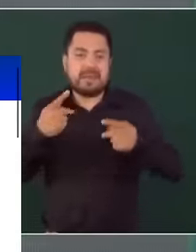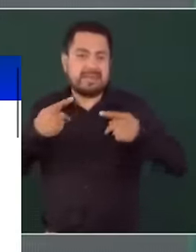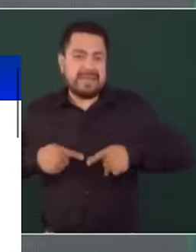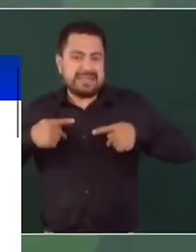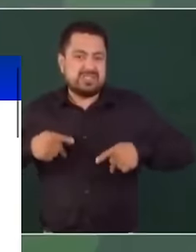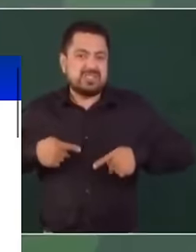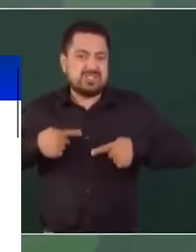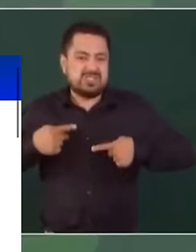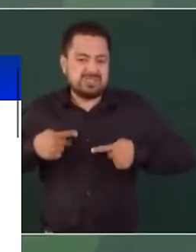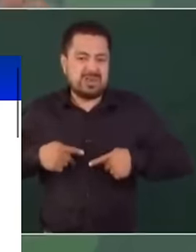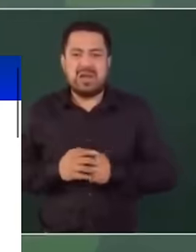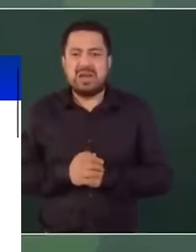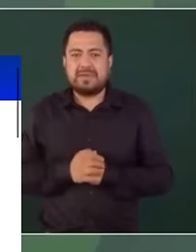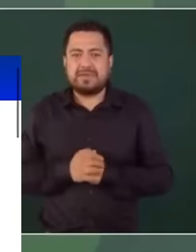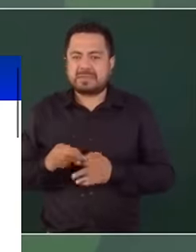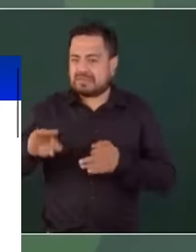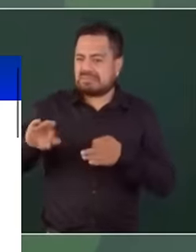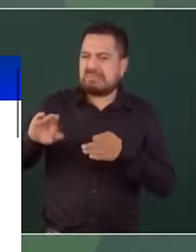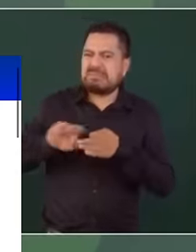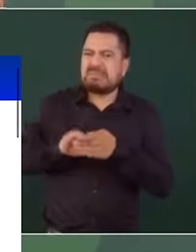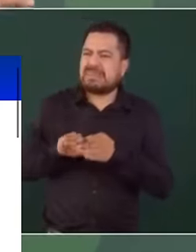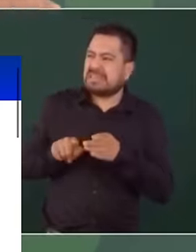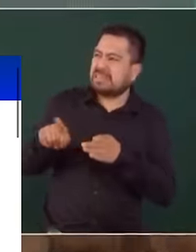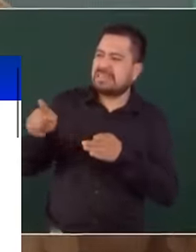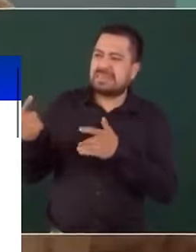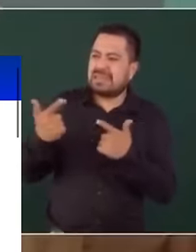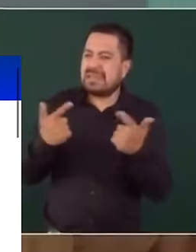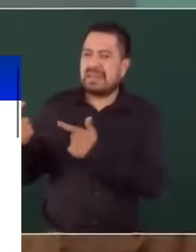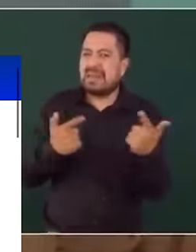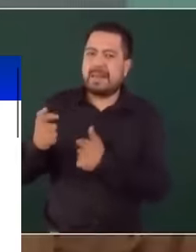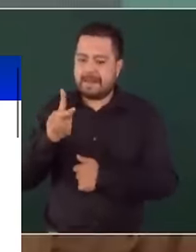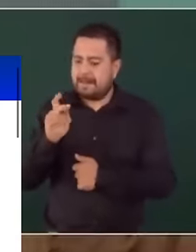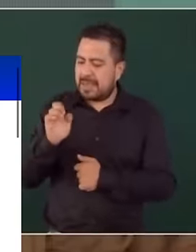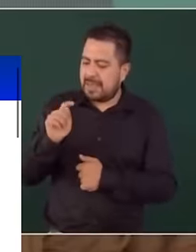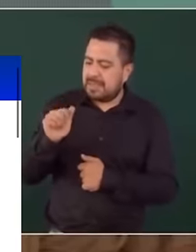delincuentes muy cerca de donde se dio el enfrentamiento, en Petatlán.